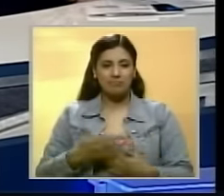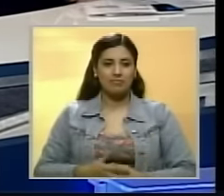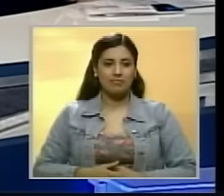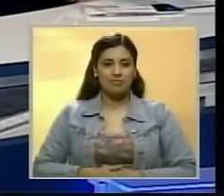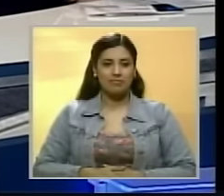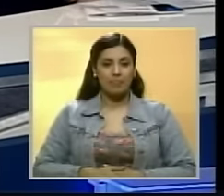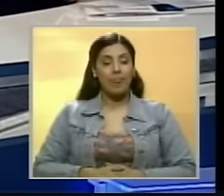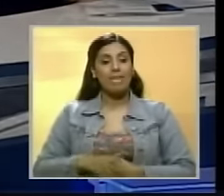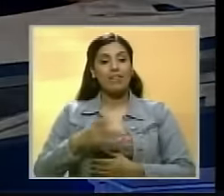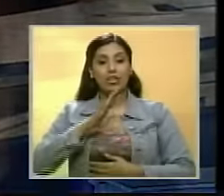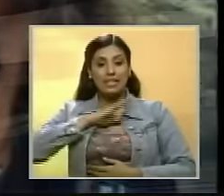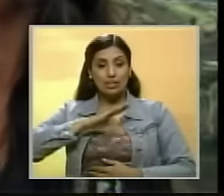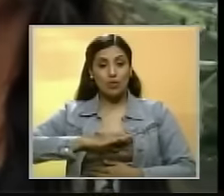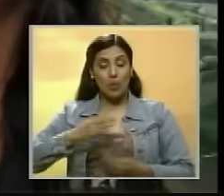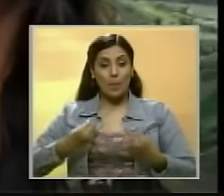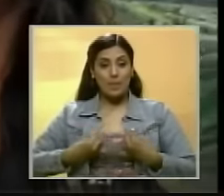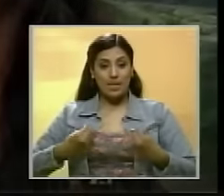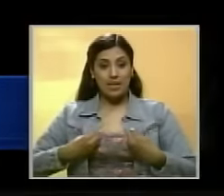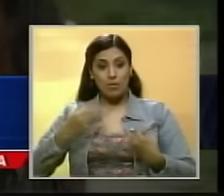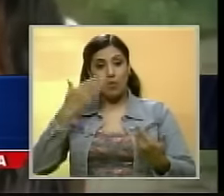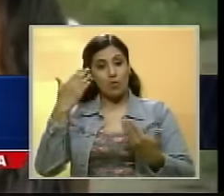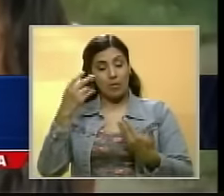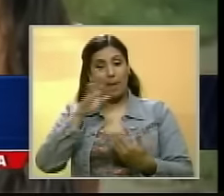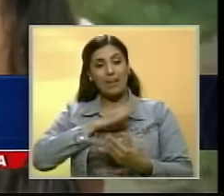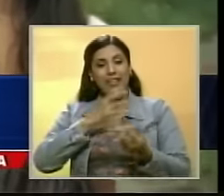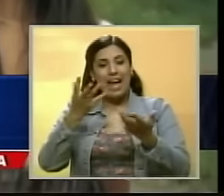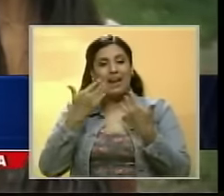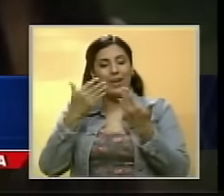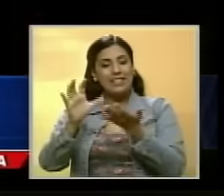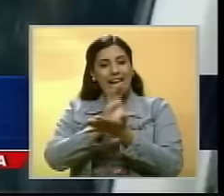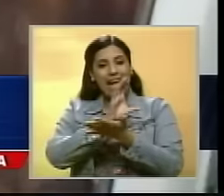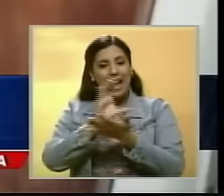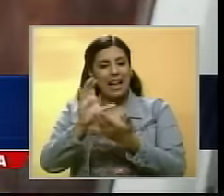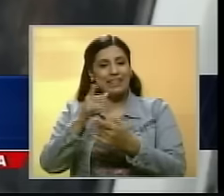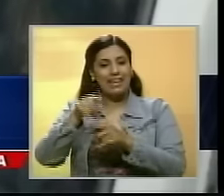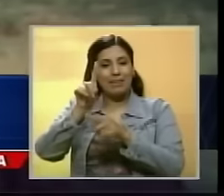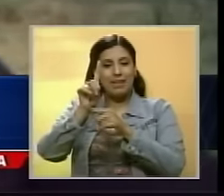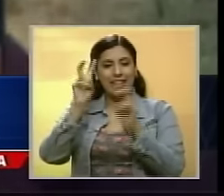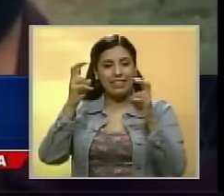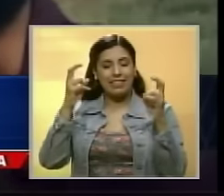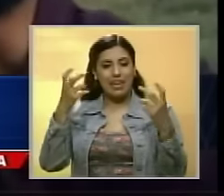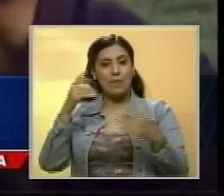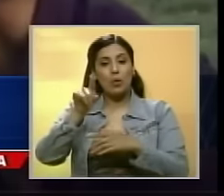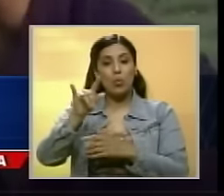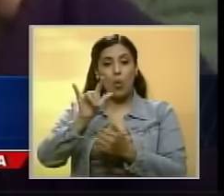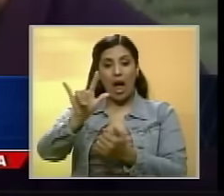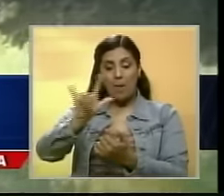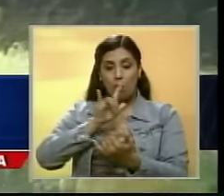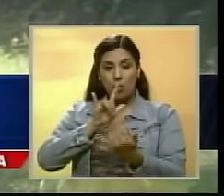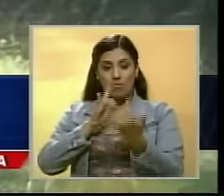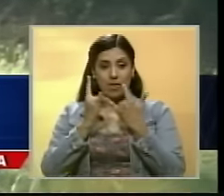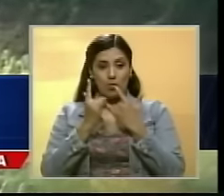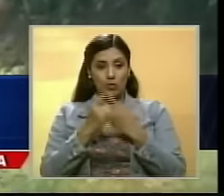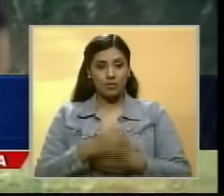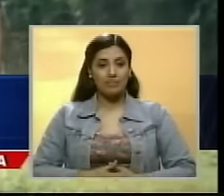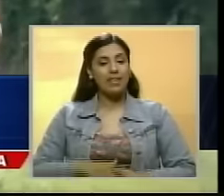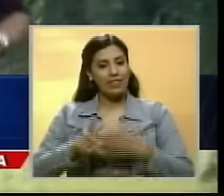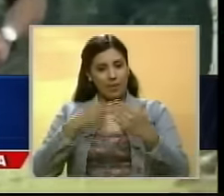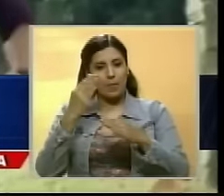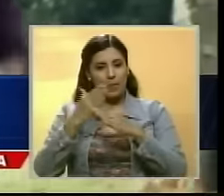benevis Estoy vivo Daniel el vitar nos canta el tema principal de entre tu amor y mi amor